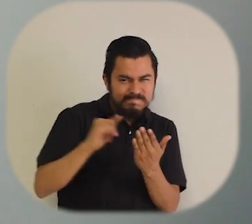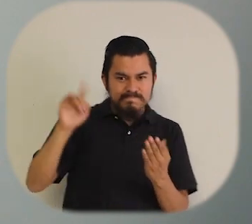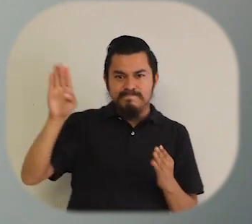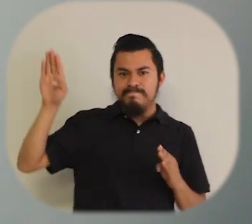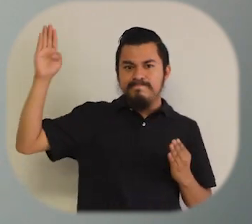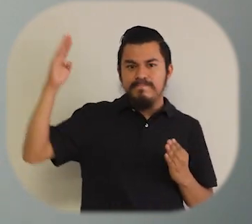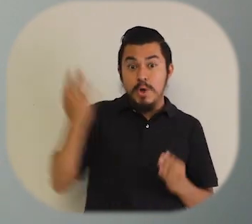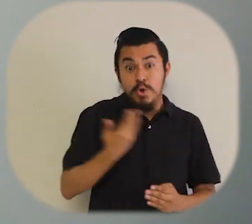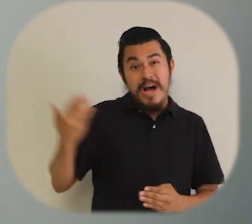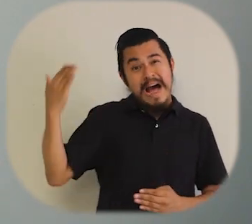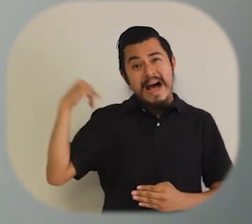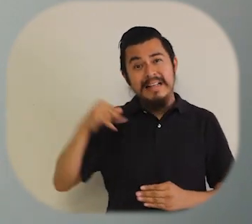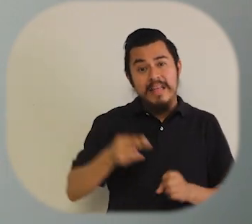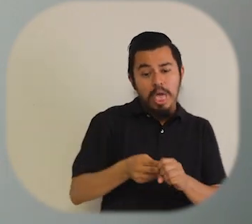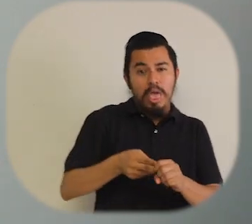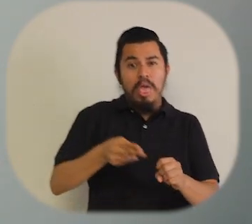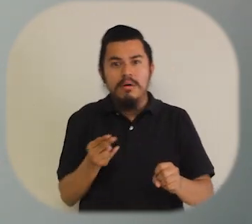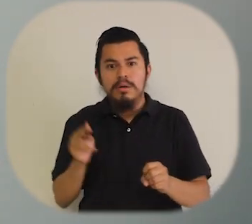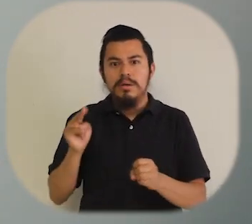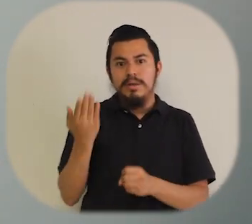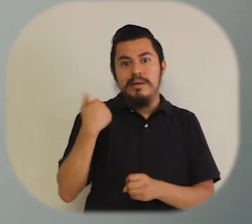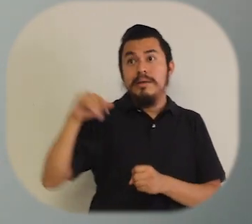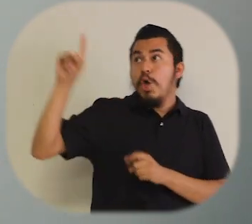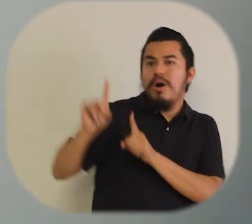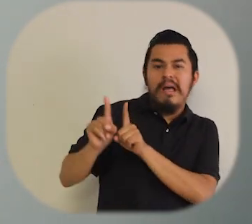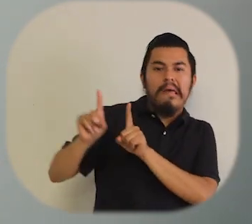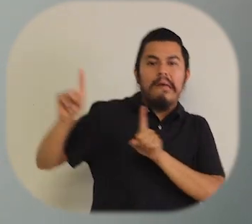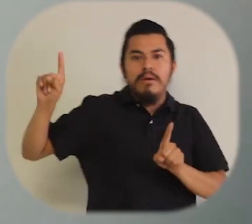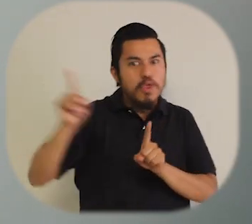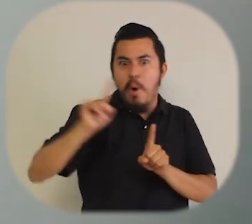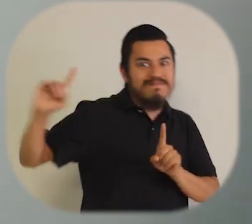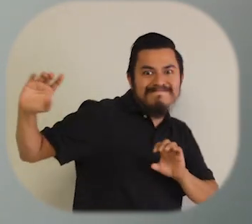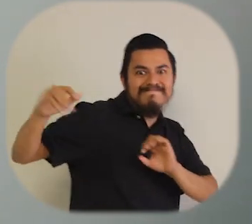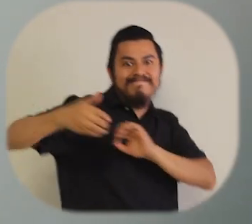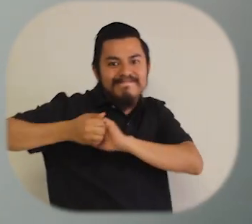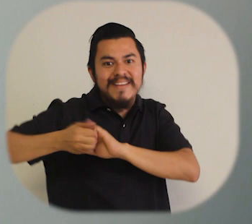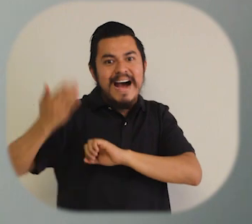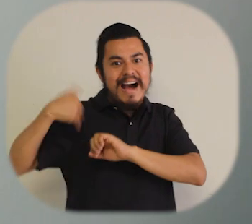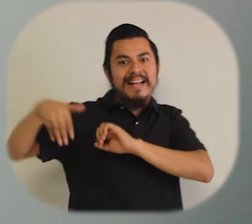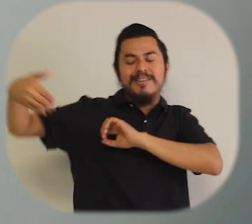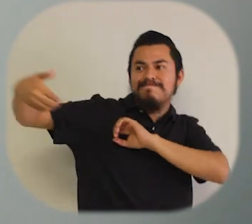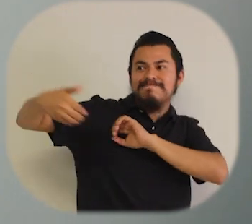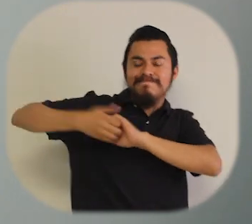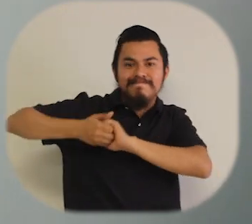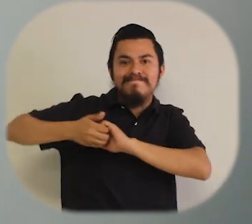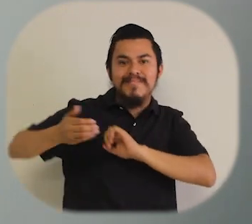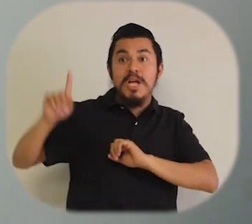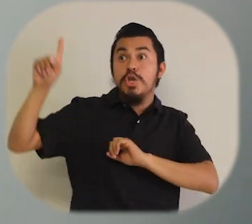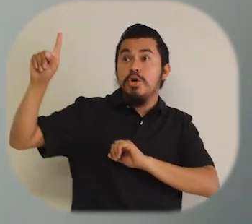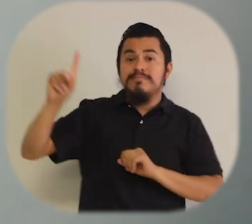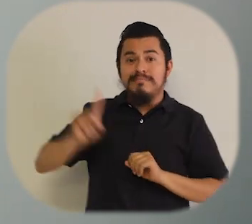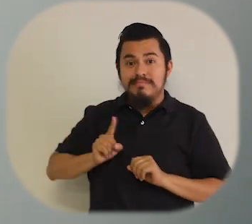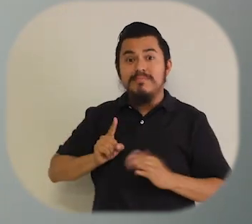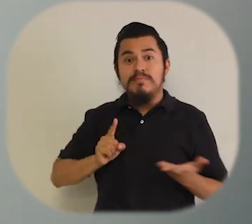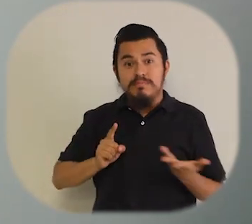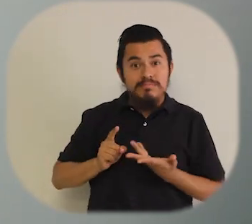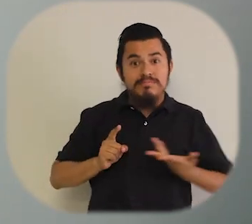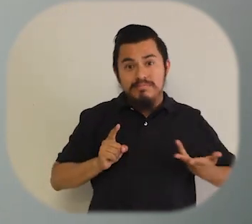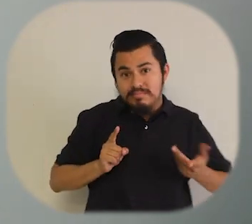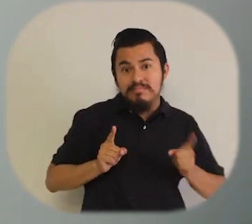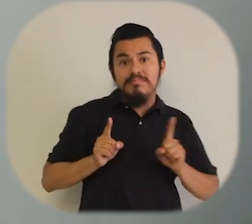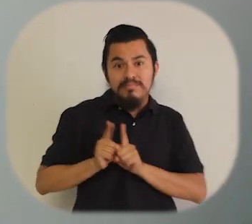ser desconectados de Dios. Fuimos conectados de esta manera. Estábamos en el Padre y el Padre en nosotros. Estábamos en este estado